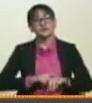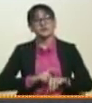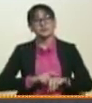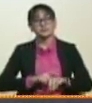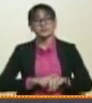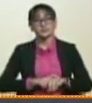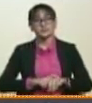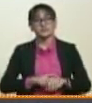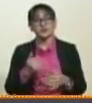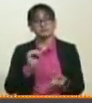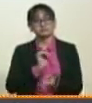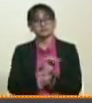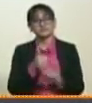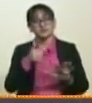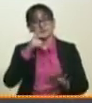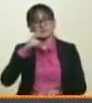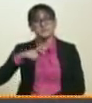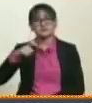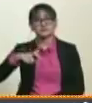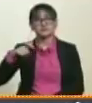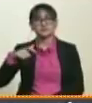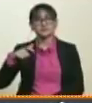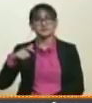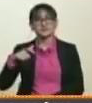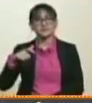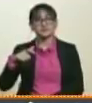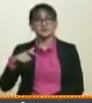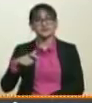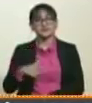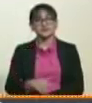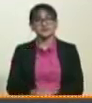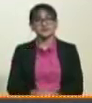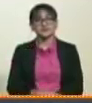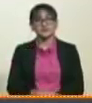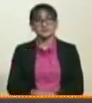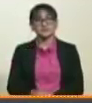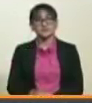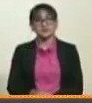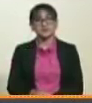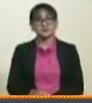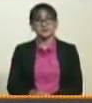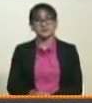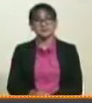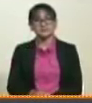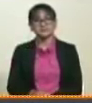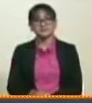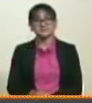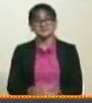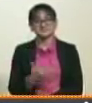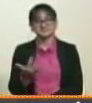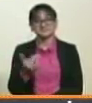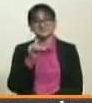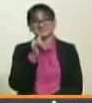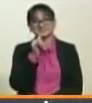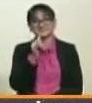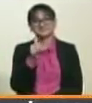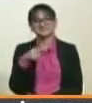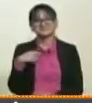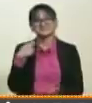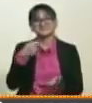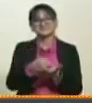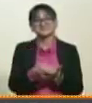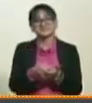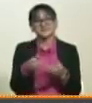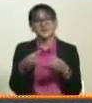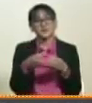detenidas ahorita son seis personas que tuvieron verdad ya están dando declaraciones ya informaron que están siendo financiados por este